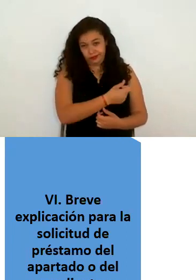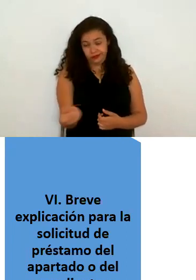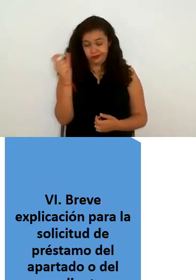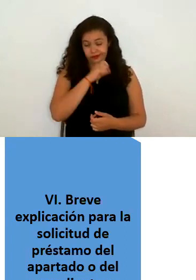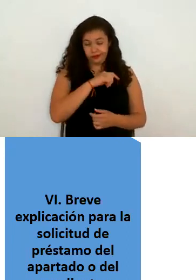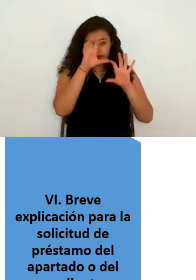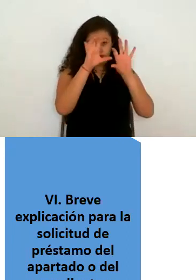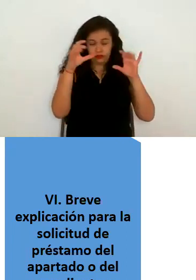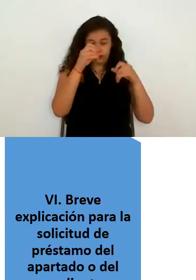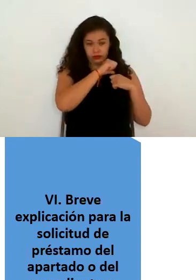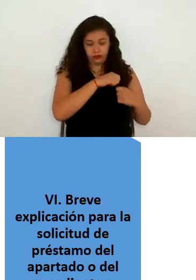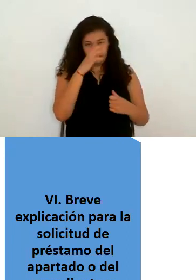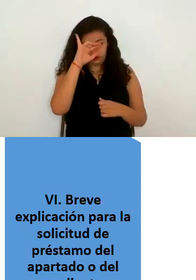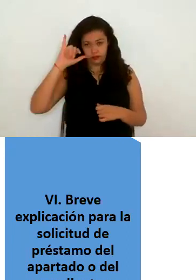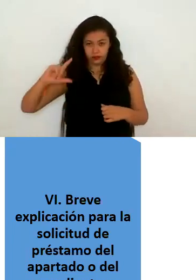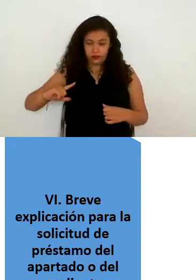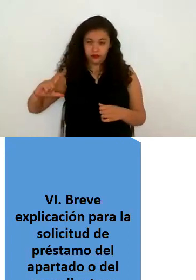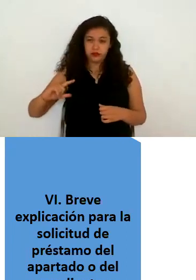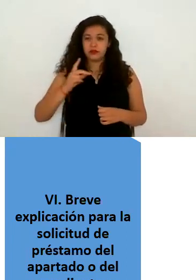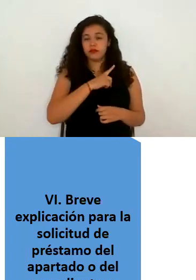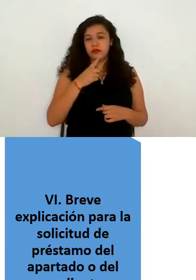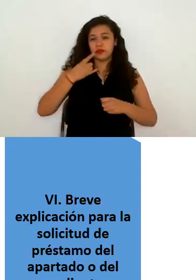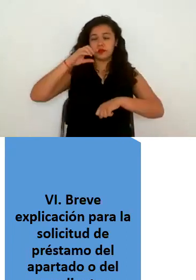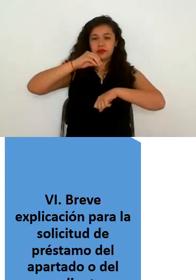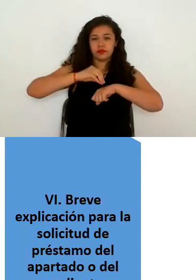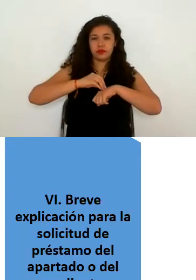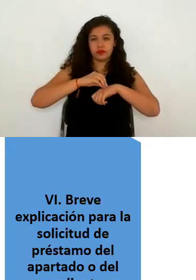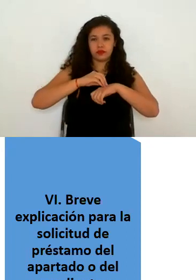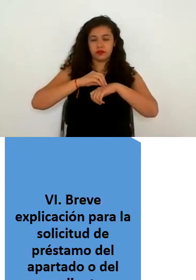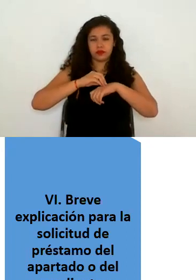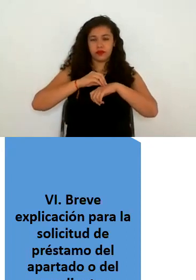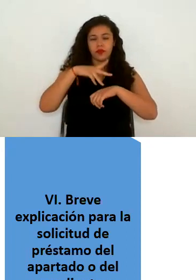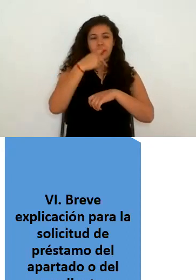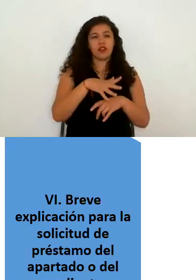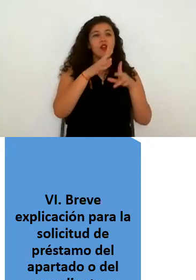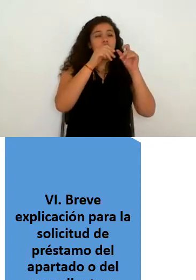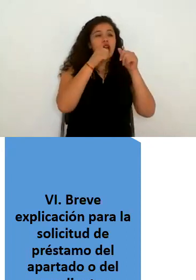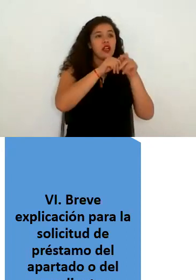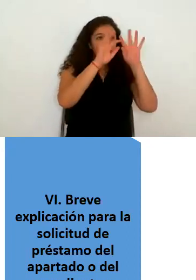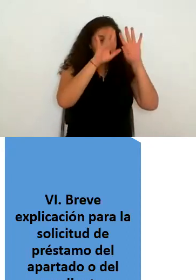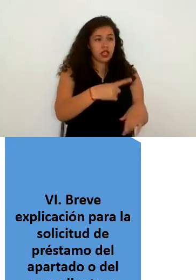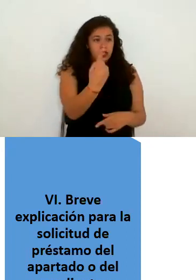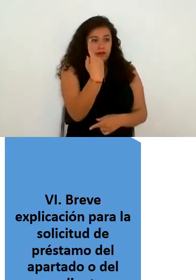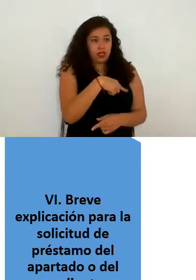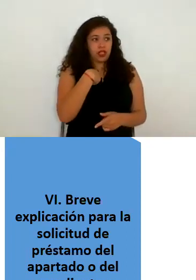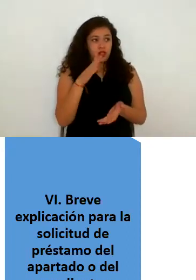órdenes y niveles de gobierno, deberá integrarse en el expediente el oficio de supervisión que emita la autoridad